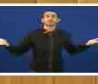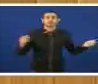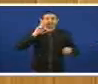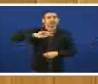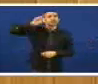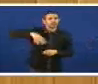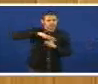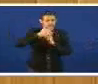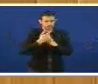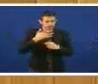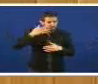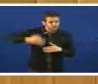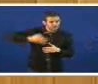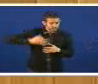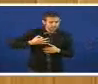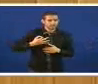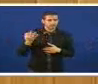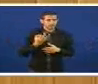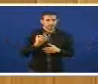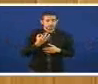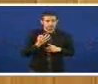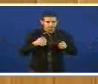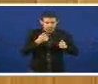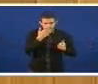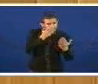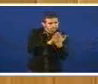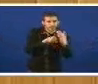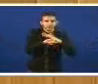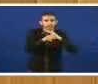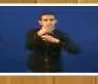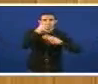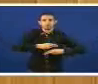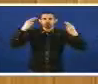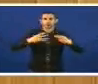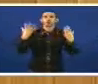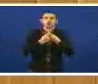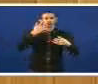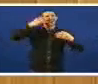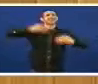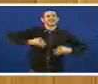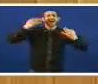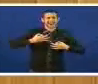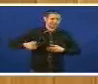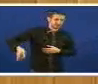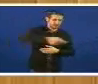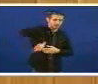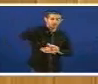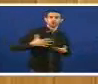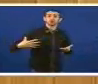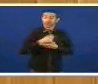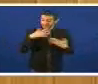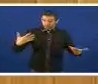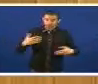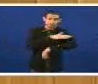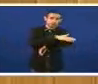A verdadeira leva implícita a necesidade de abordar a xestión pública desde o pleno realismo. E somos conscientes de que todo o goberno